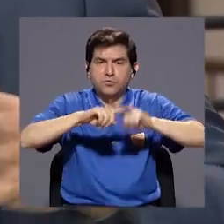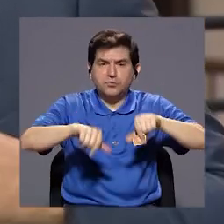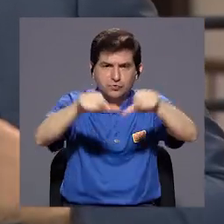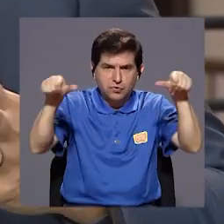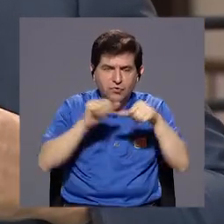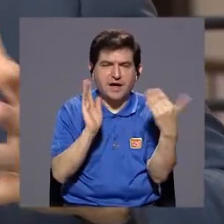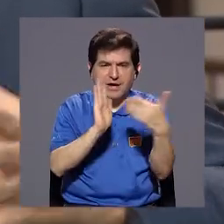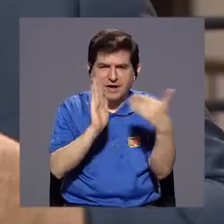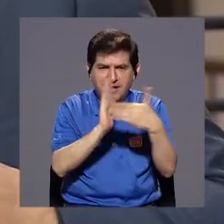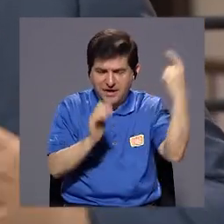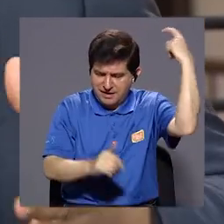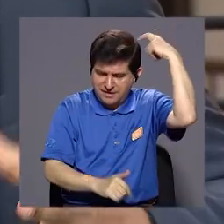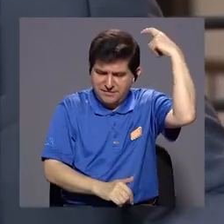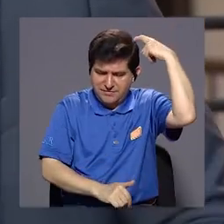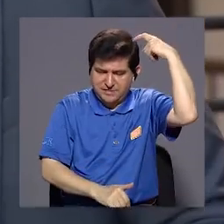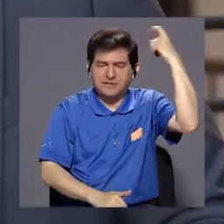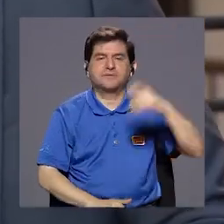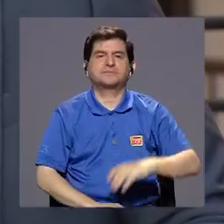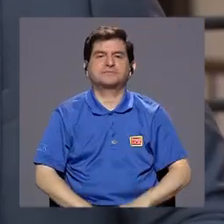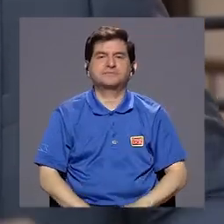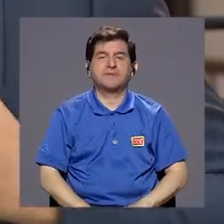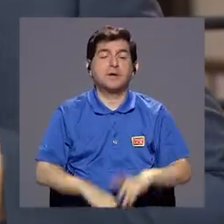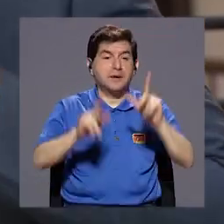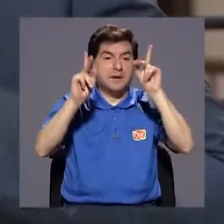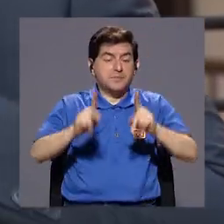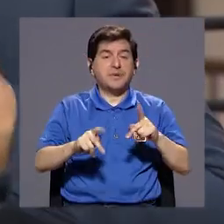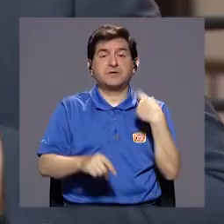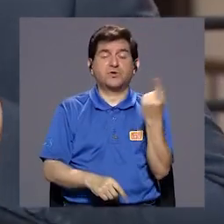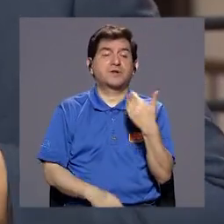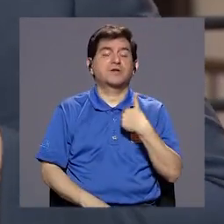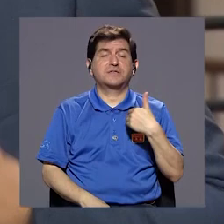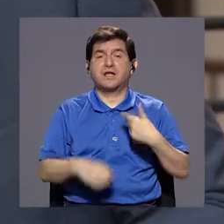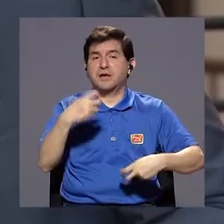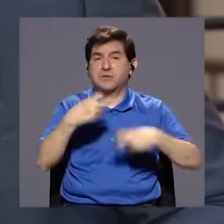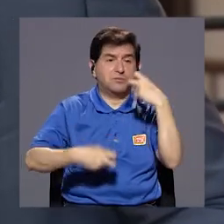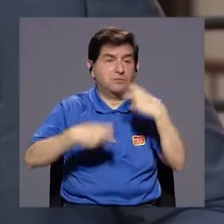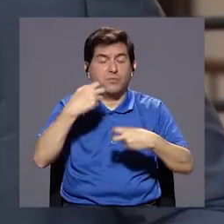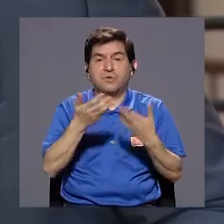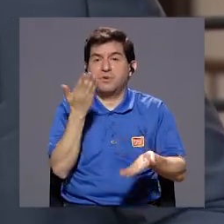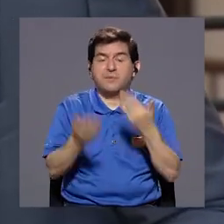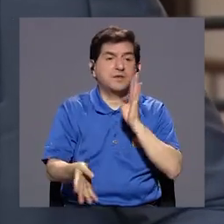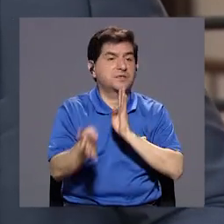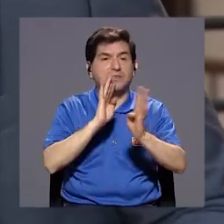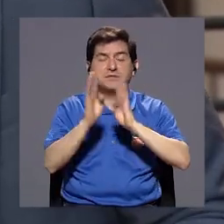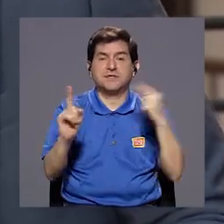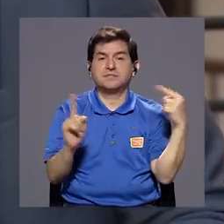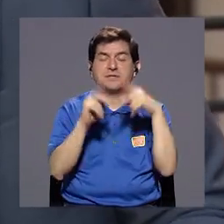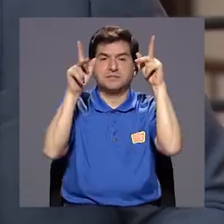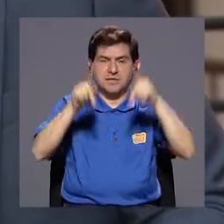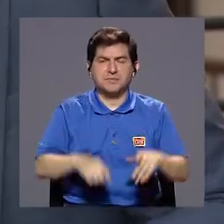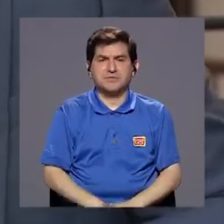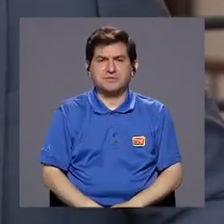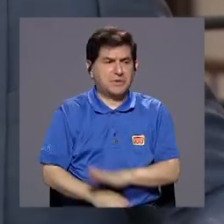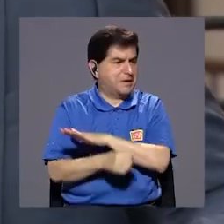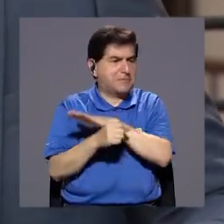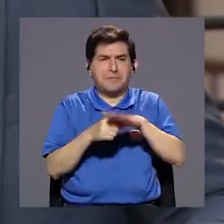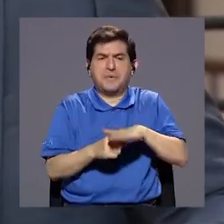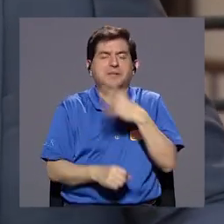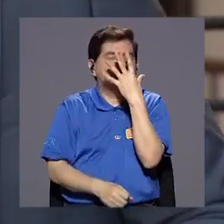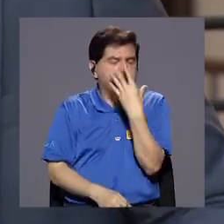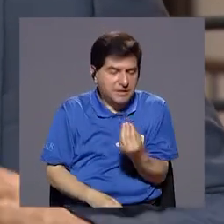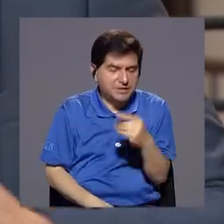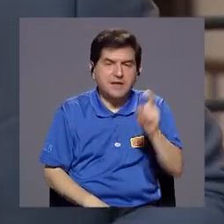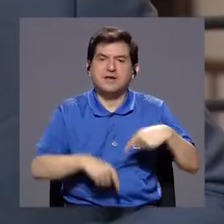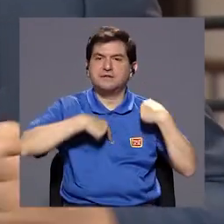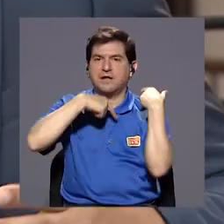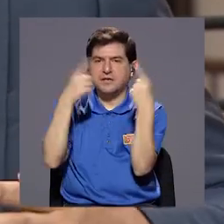que se lesione en el cerebro, que se esté afectando en el cerebro. Desde una persona que nada más tiene un trastorno para hablar, hasta una persona que completamente está desmayada